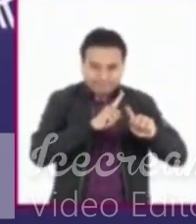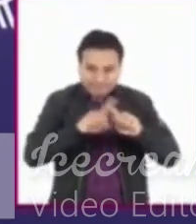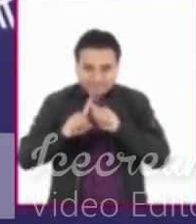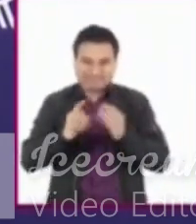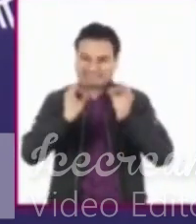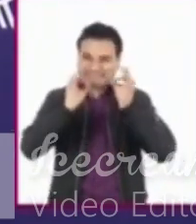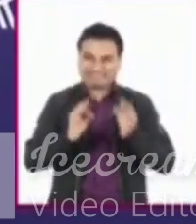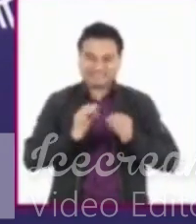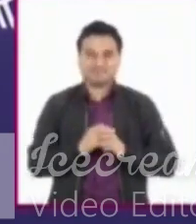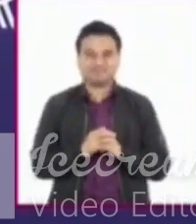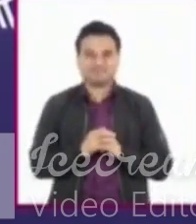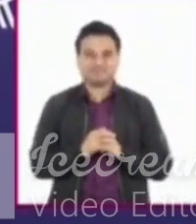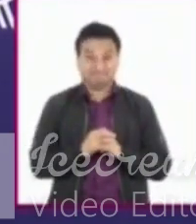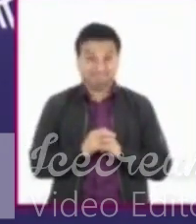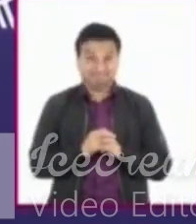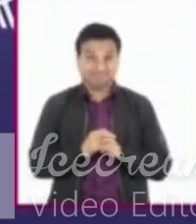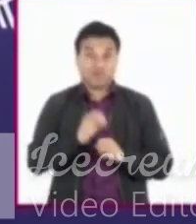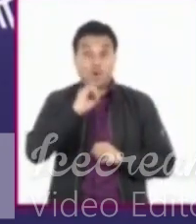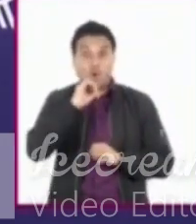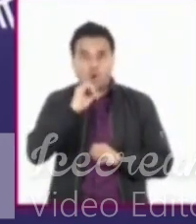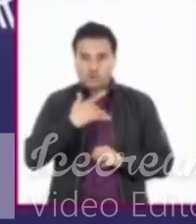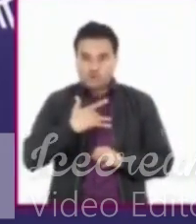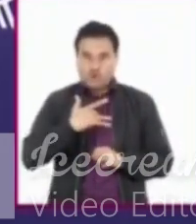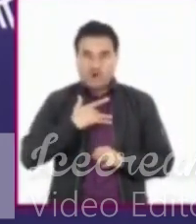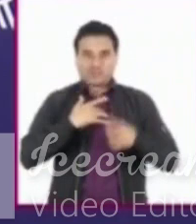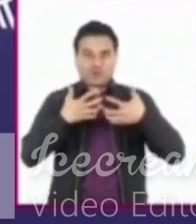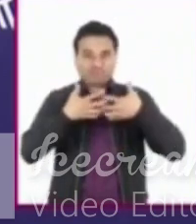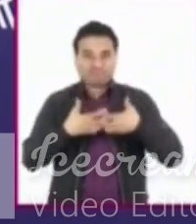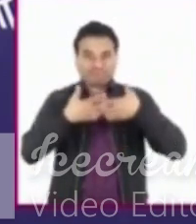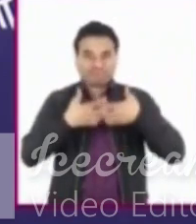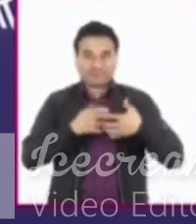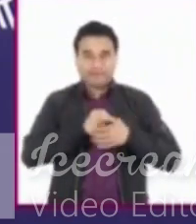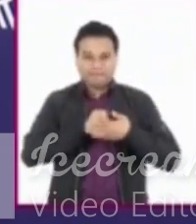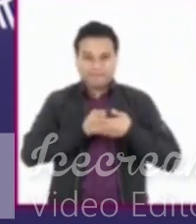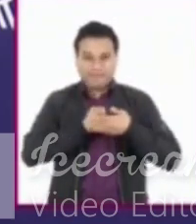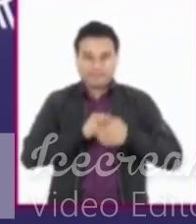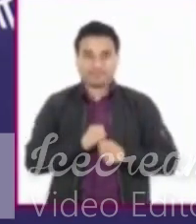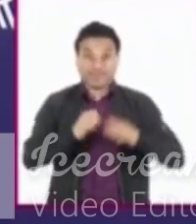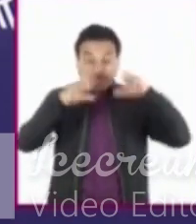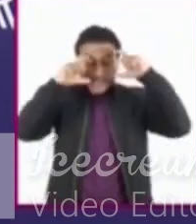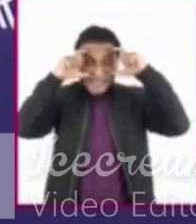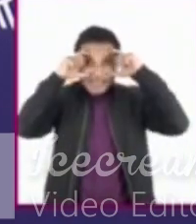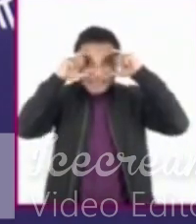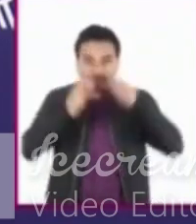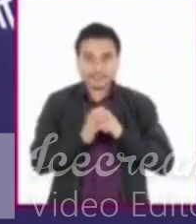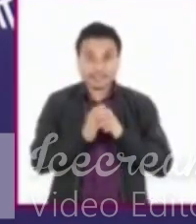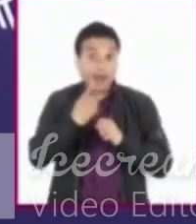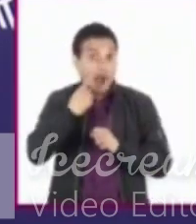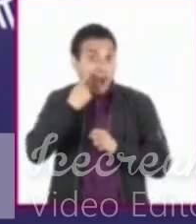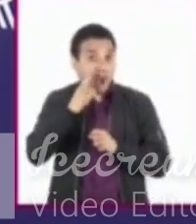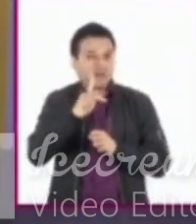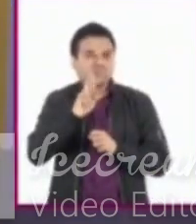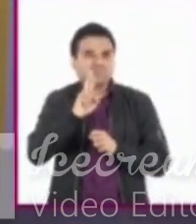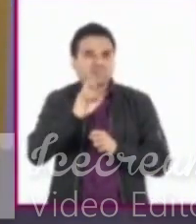Restaurar o reemplazar marcapasos, lentes, prótesis de córneas o